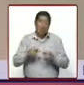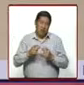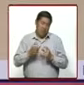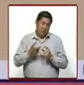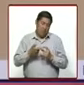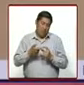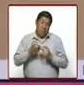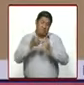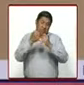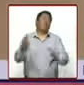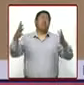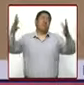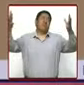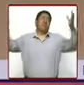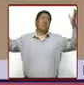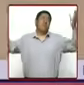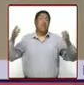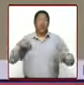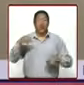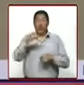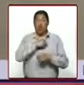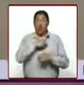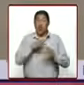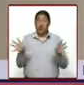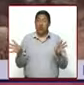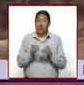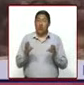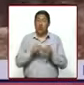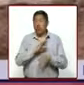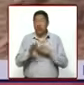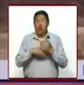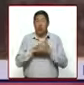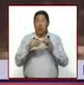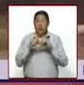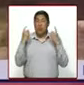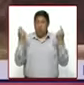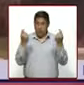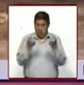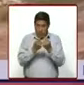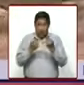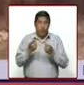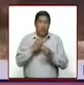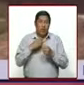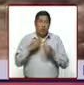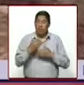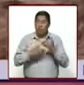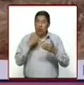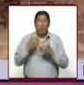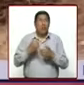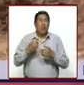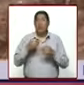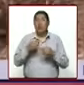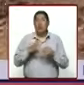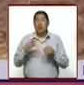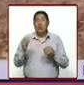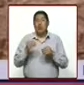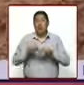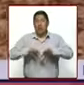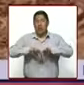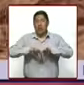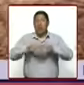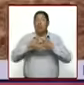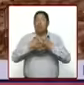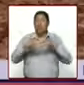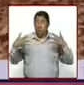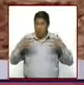dinamita. Nosotros los transportistas vamos a llevar una reunión con todas las cámaras departamentales en el transcurso de, si no bloquear, desbloquearían hasta